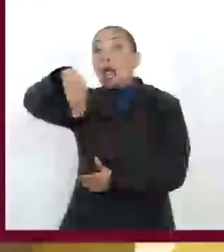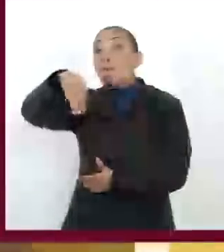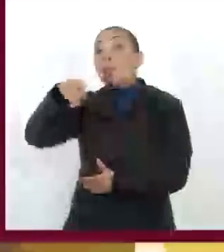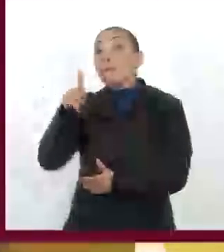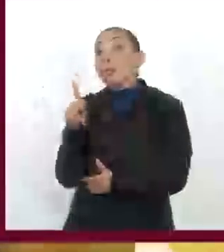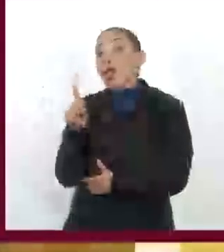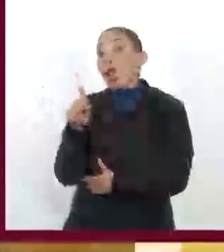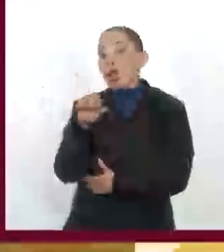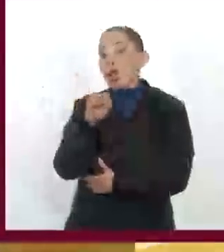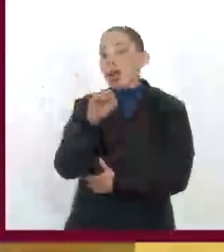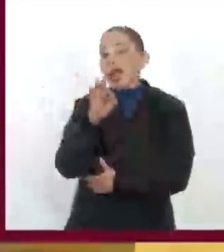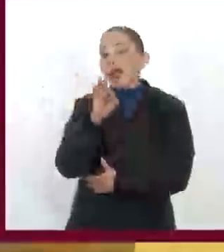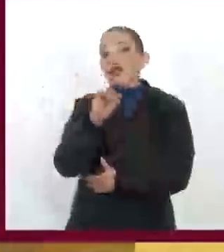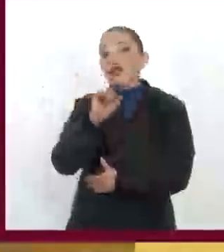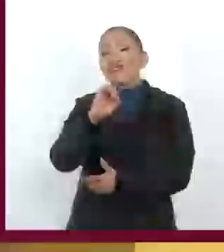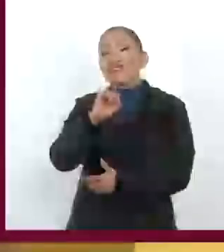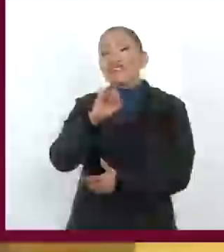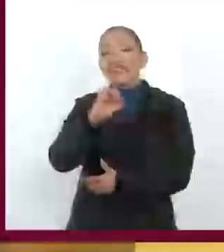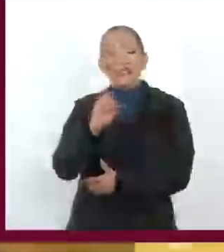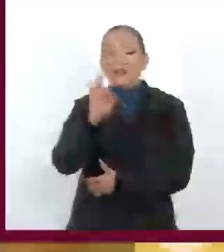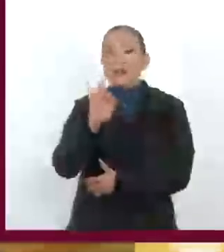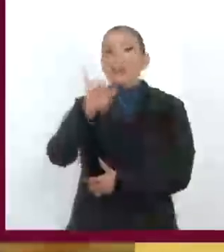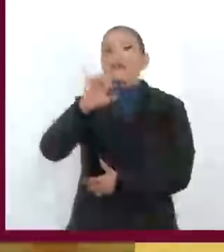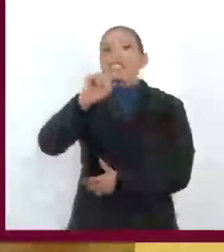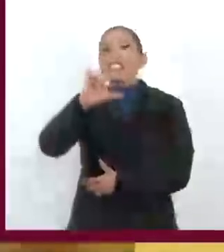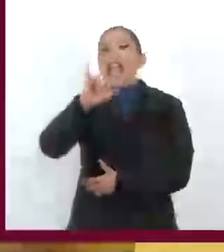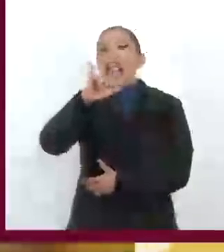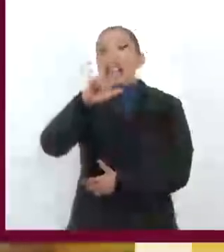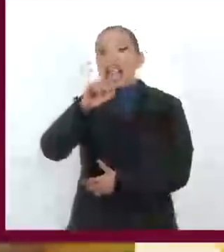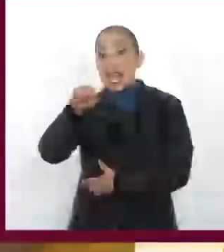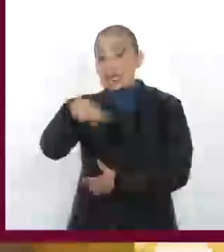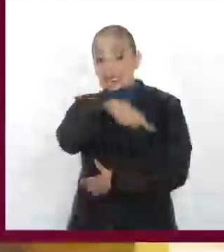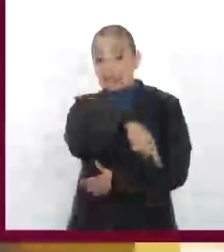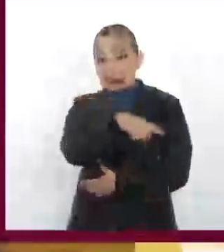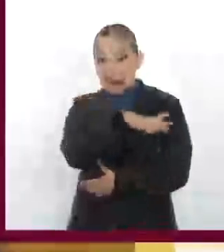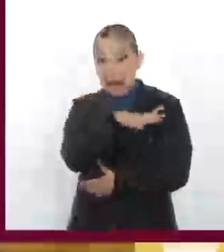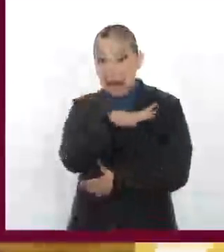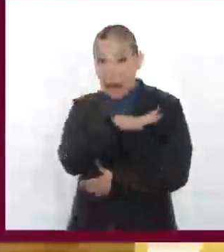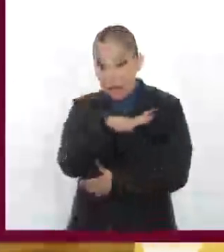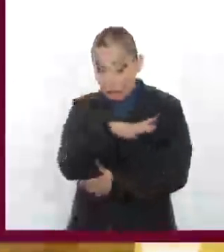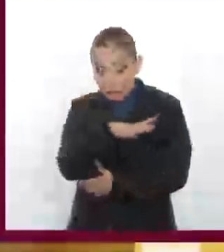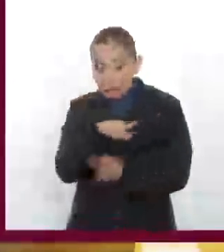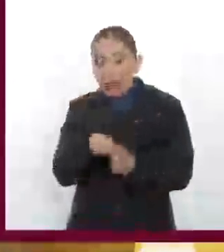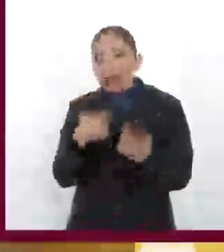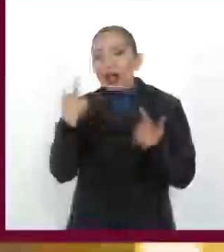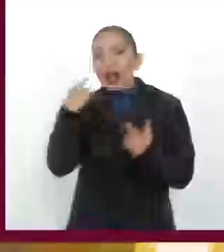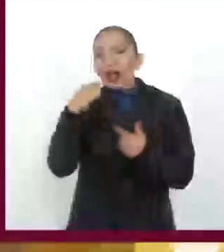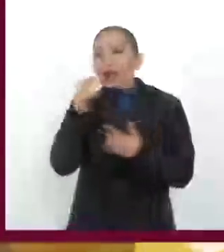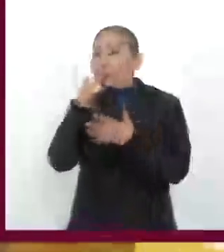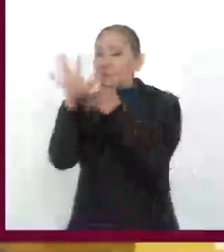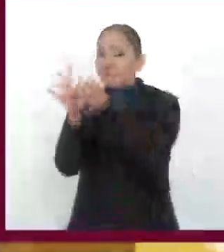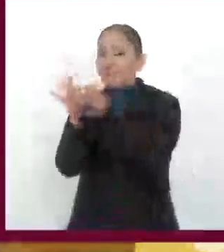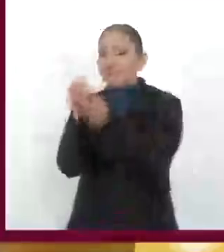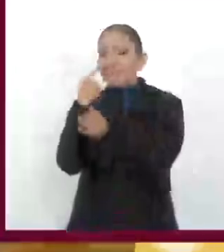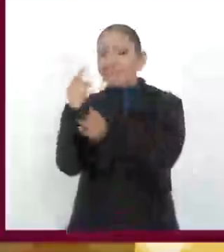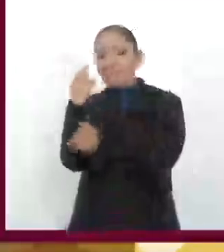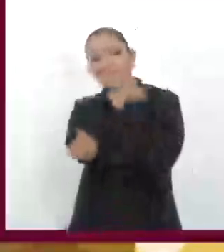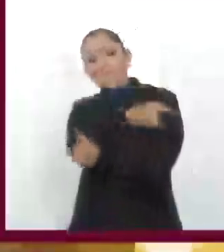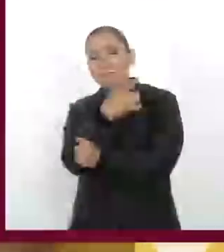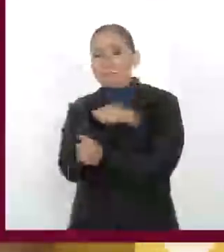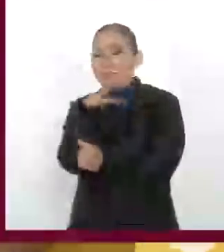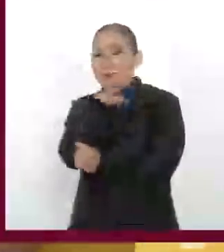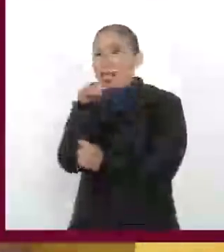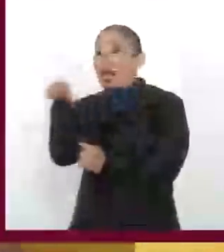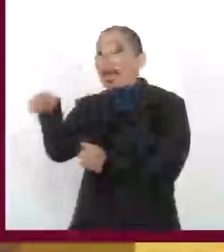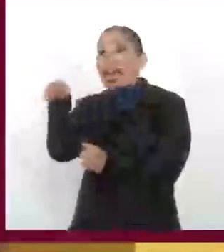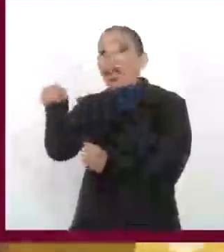Ministerio Público. Existen fiscalías especializadas para delitos cometidos por los servidores públicos. Hay que enterar a estas